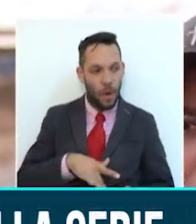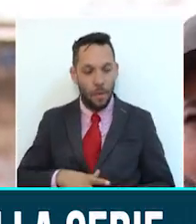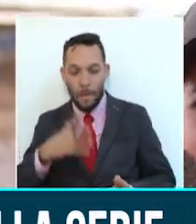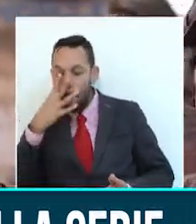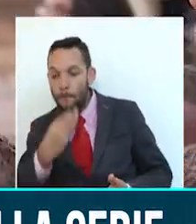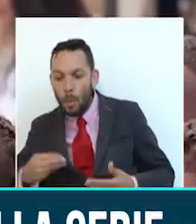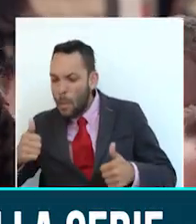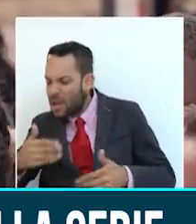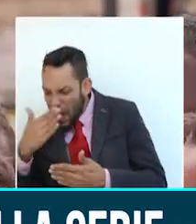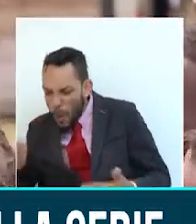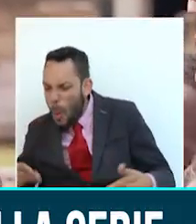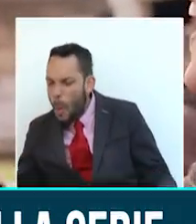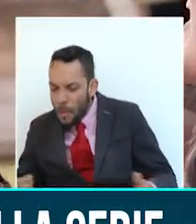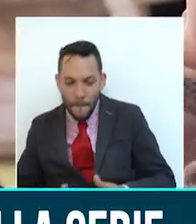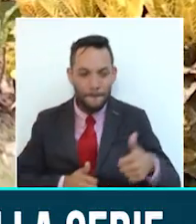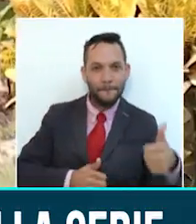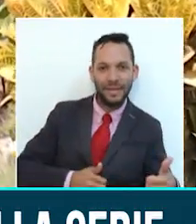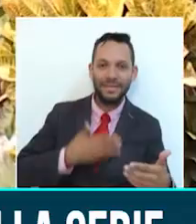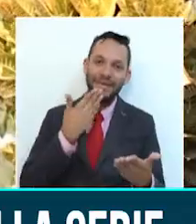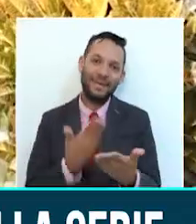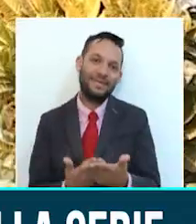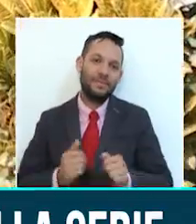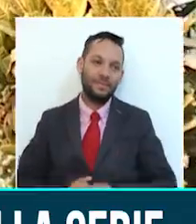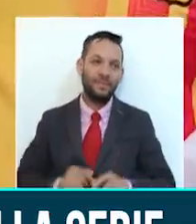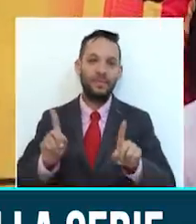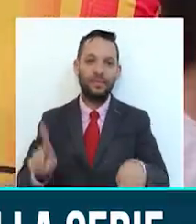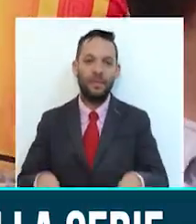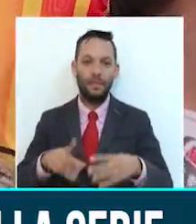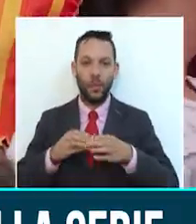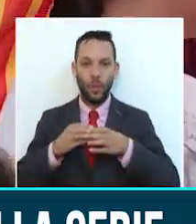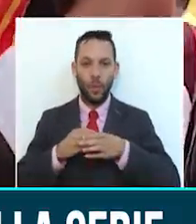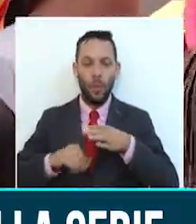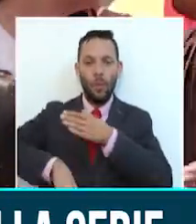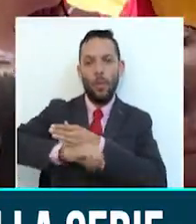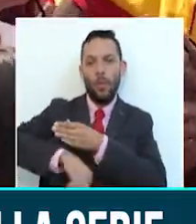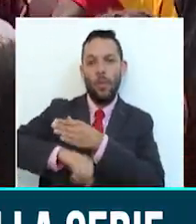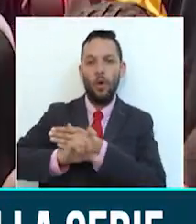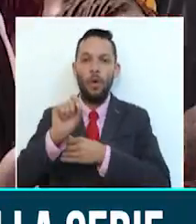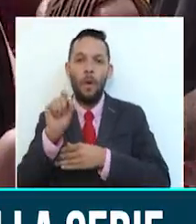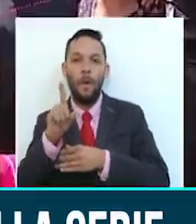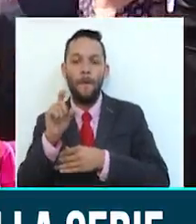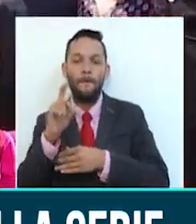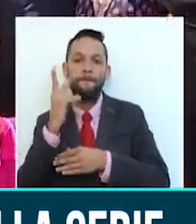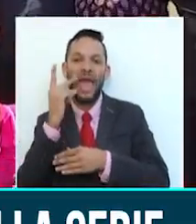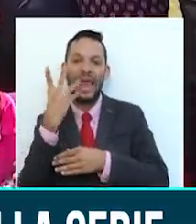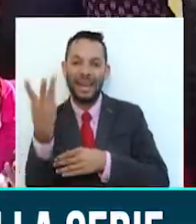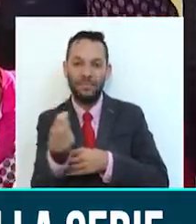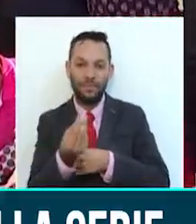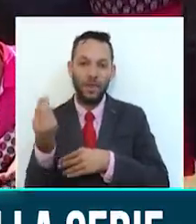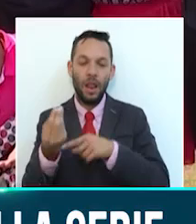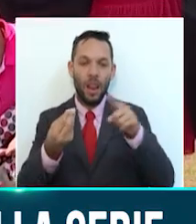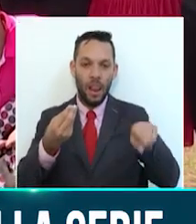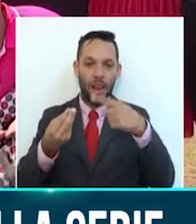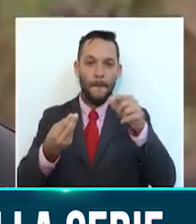niños? ¡Bien! Ah, bueno, muchas gracias. Los jugadores del Deportivo Pereira se vincularon también con la comunidad y la